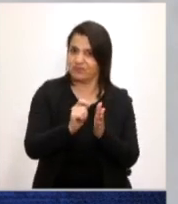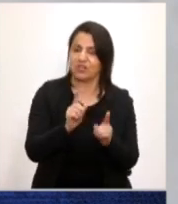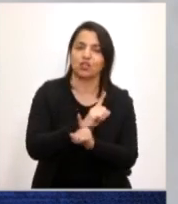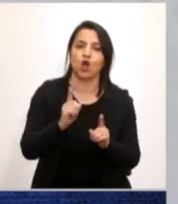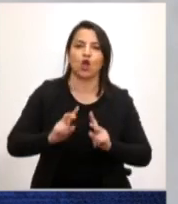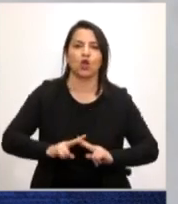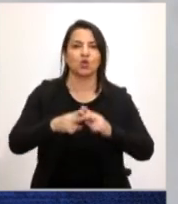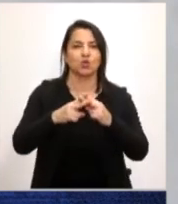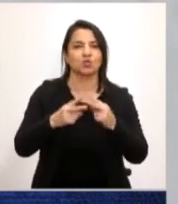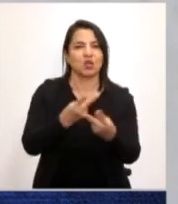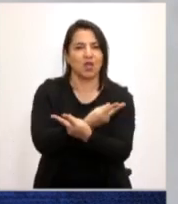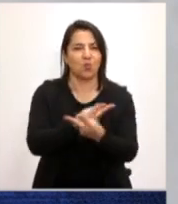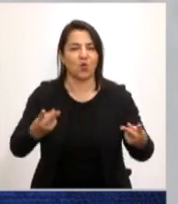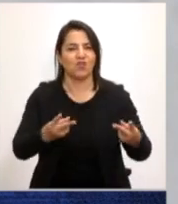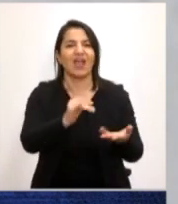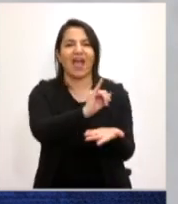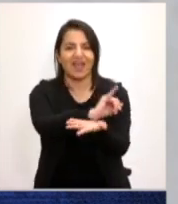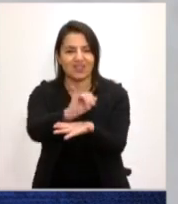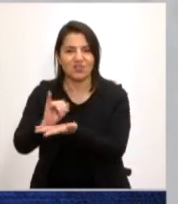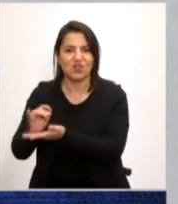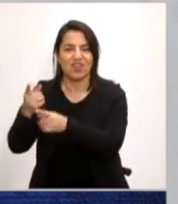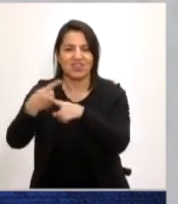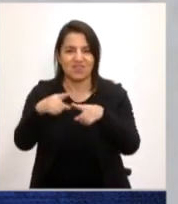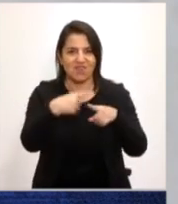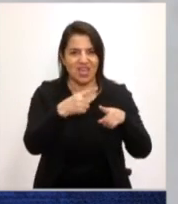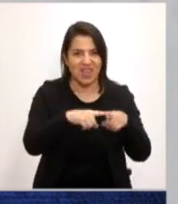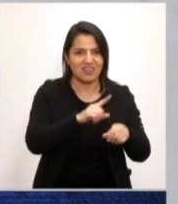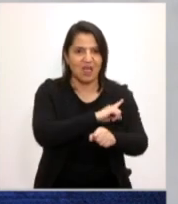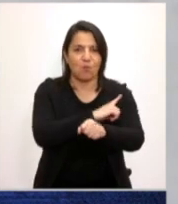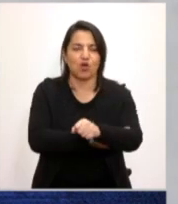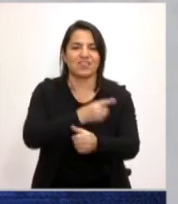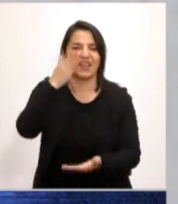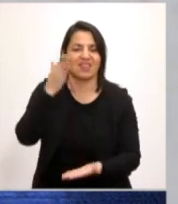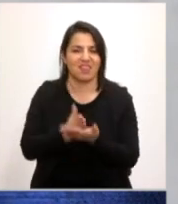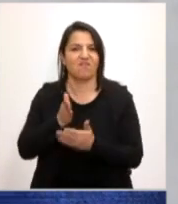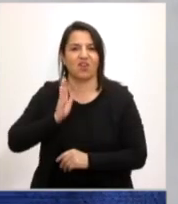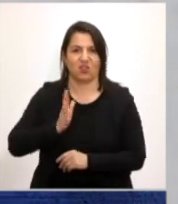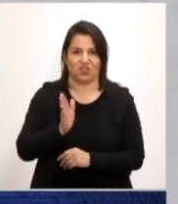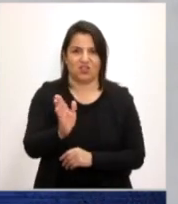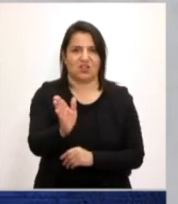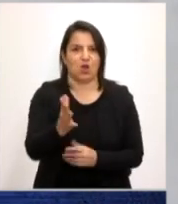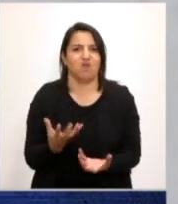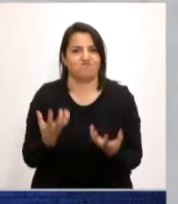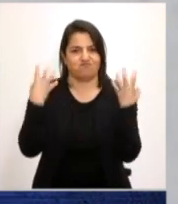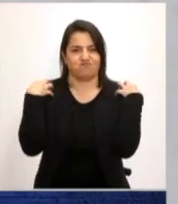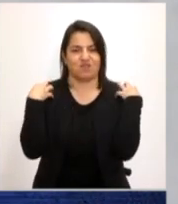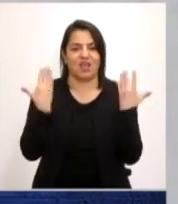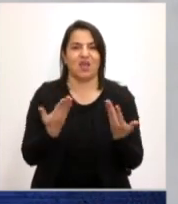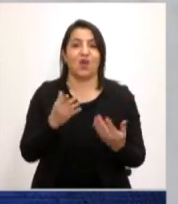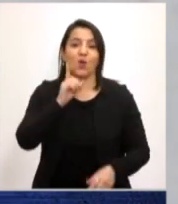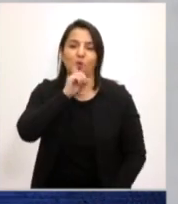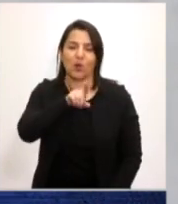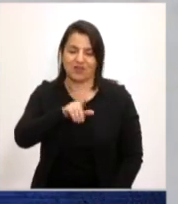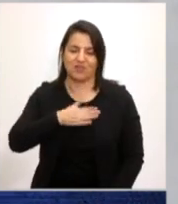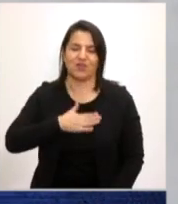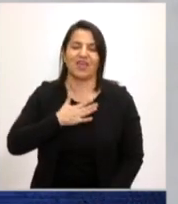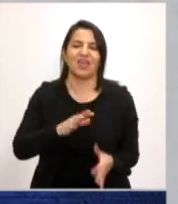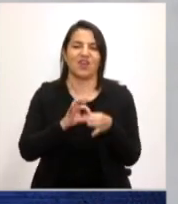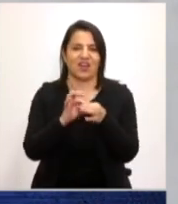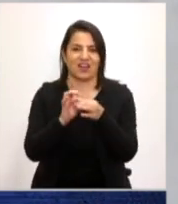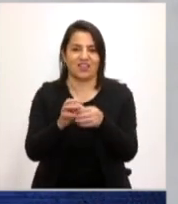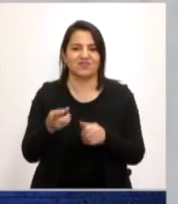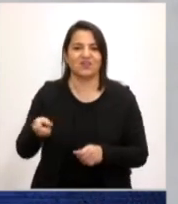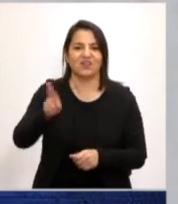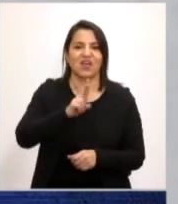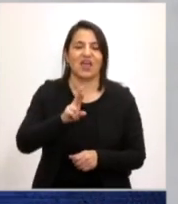públicas que las instituciones y distintos poderes deben sostener. Para finalizar, quiero volver a agradecer el que se me